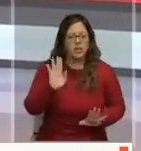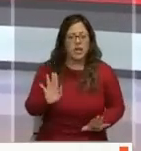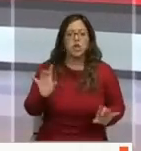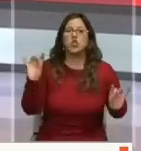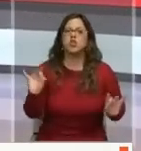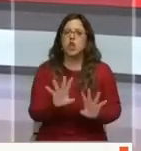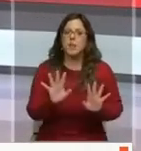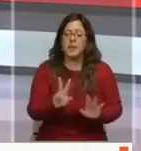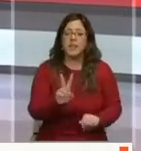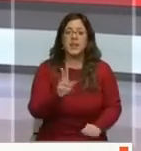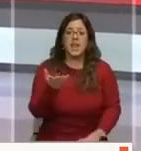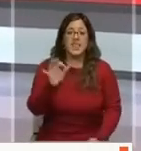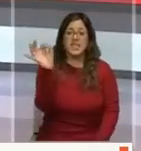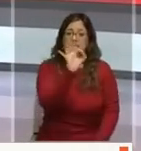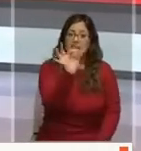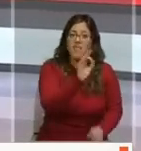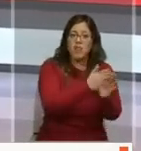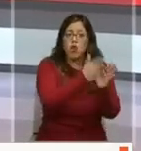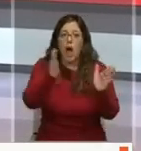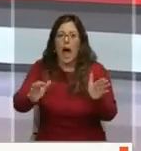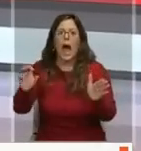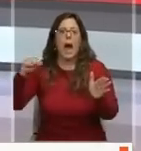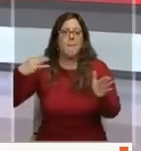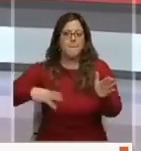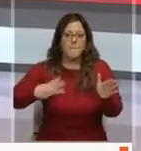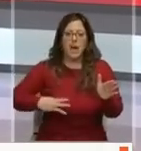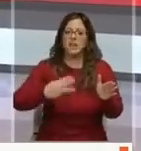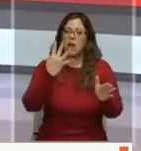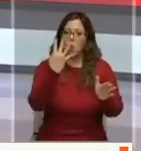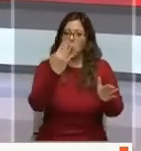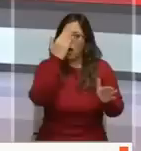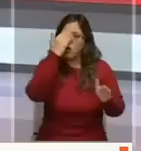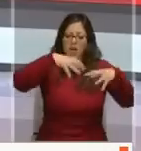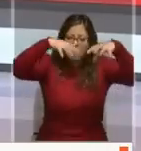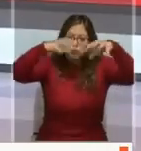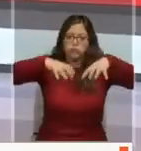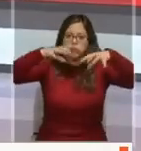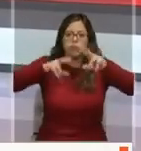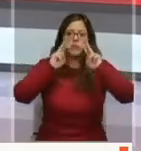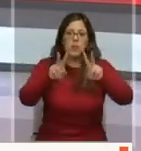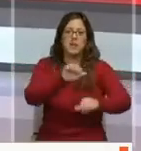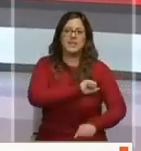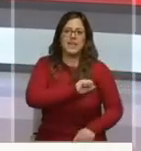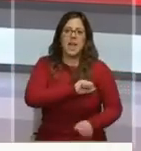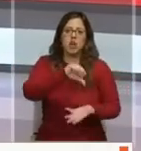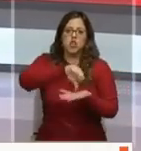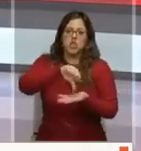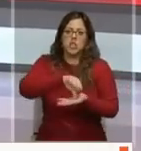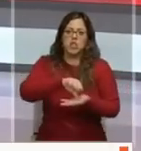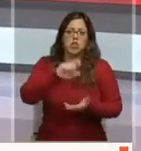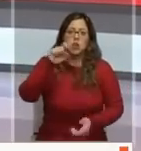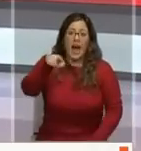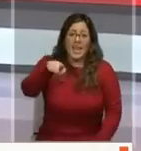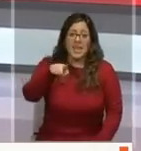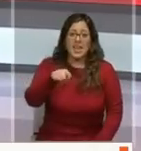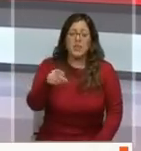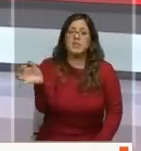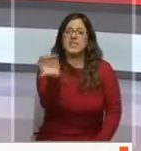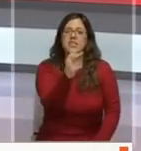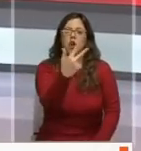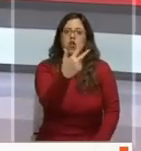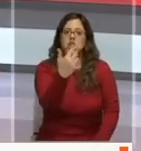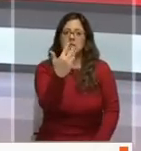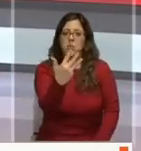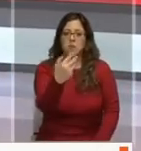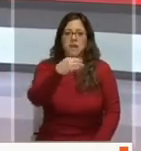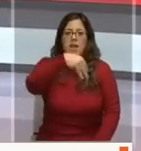solamente desde sábado a martes, 4 días de precipitaciones. Ahí tenemos, Santiago Centro marca 89 milímetros. Si